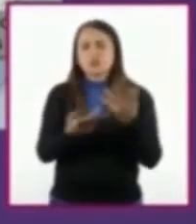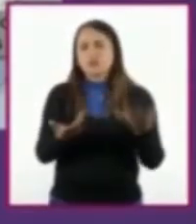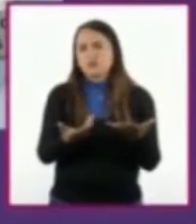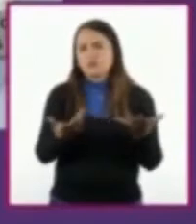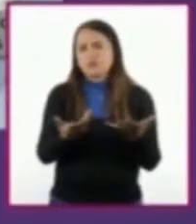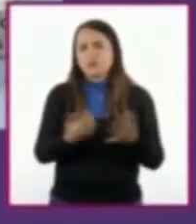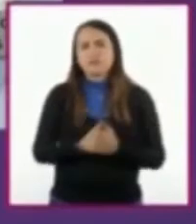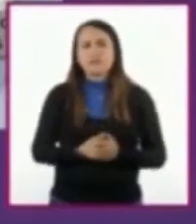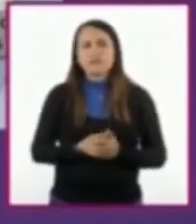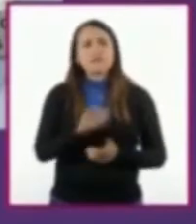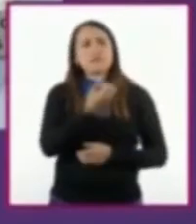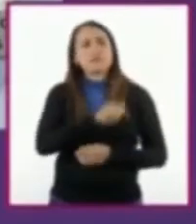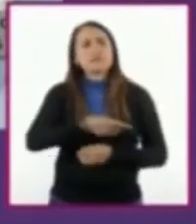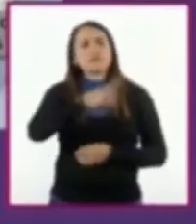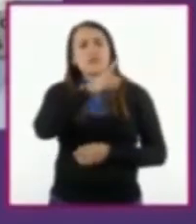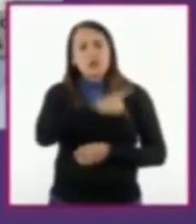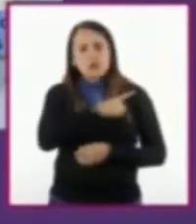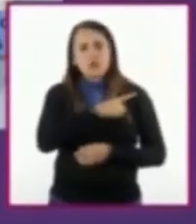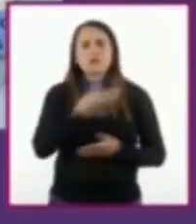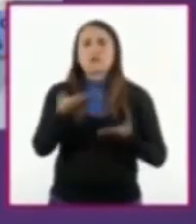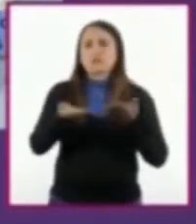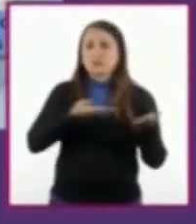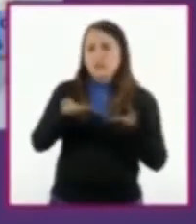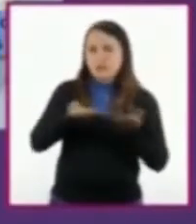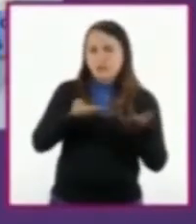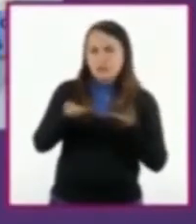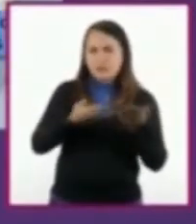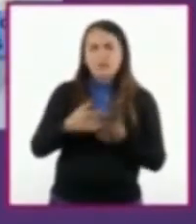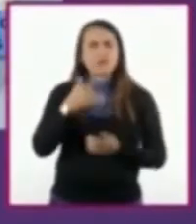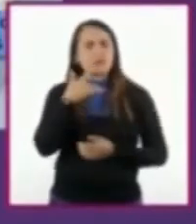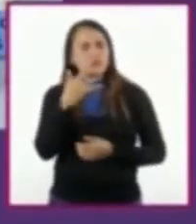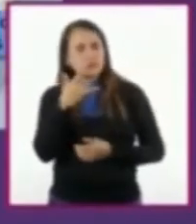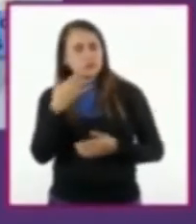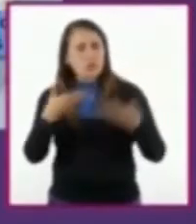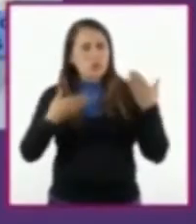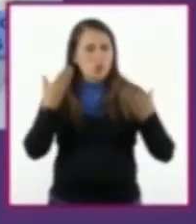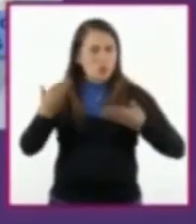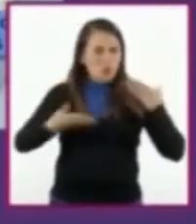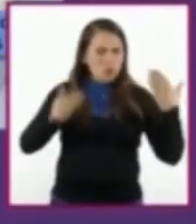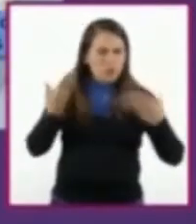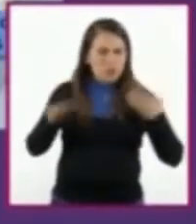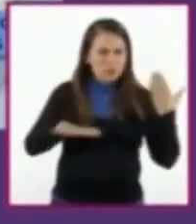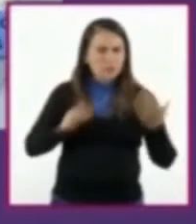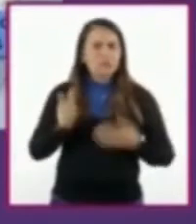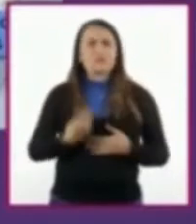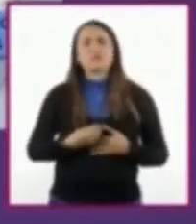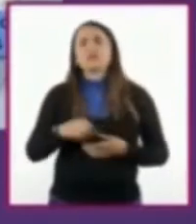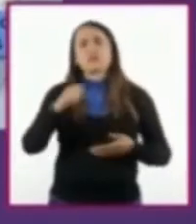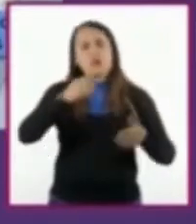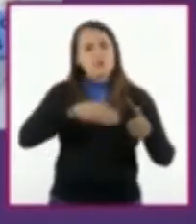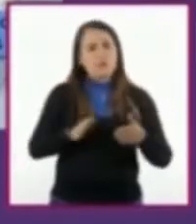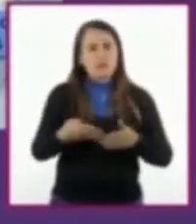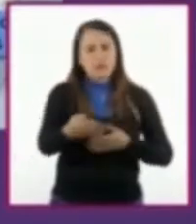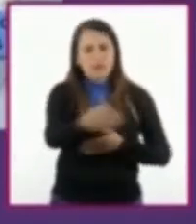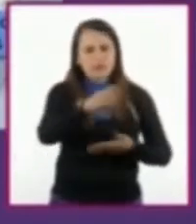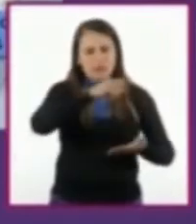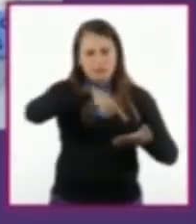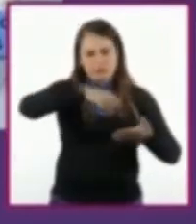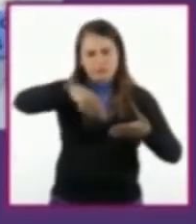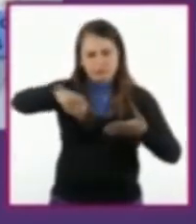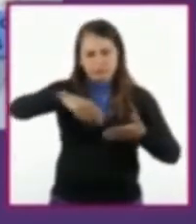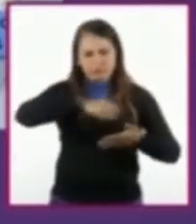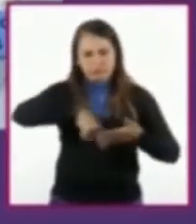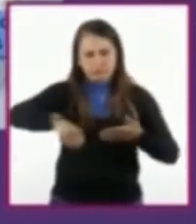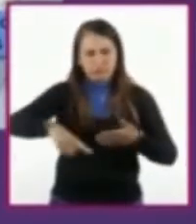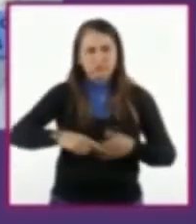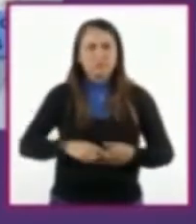tecnología de la salud, los servicios y la recreación, tecnologías agropecuarias y pesqueras. En